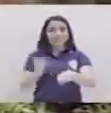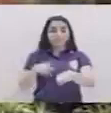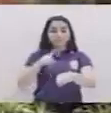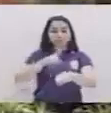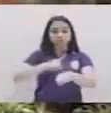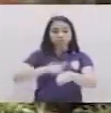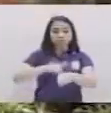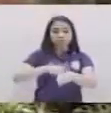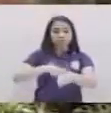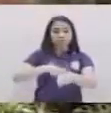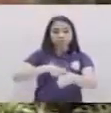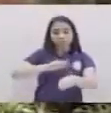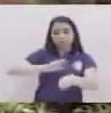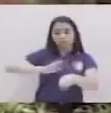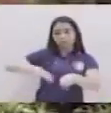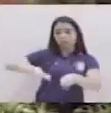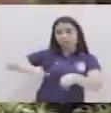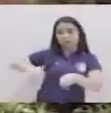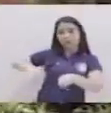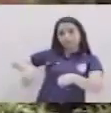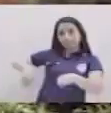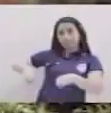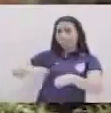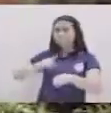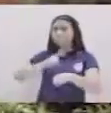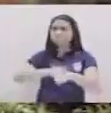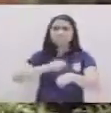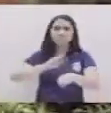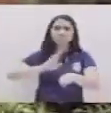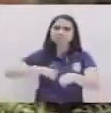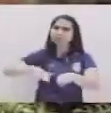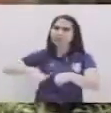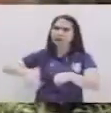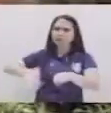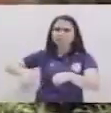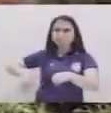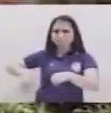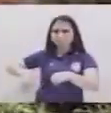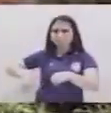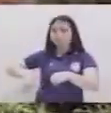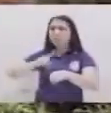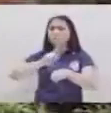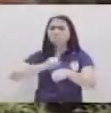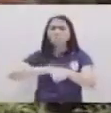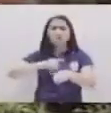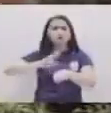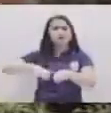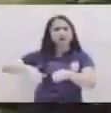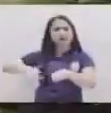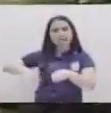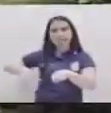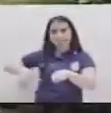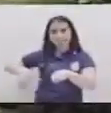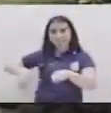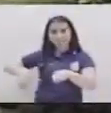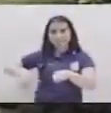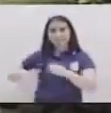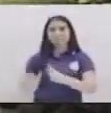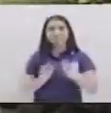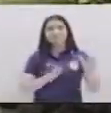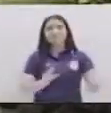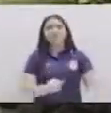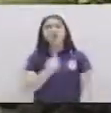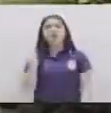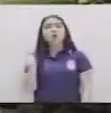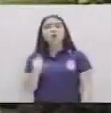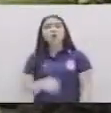y hacer un tipo de aleteo de esta manera, muy tarde. Y muy noche